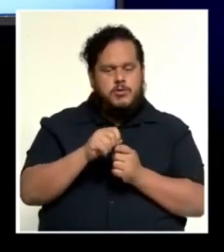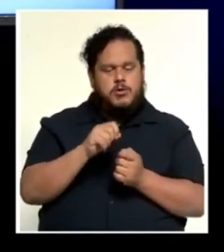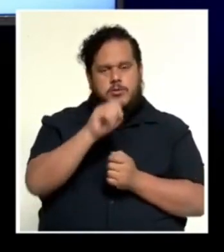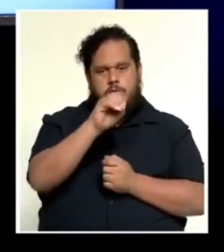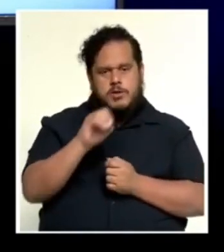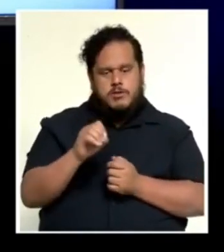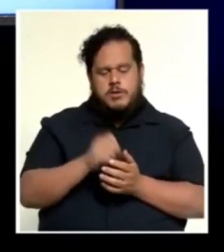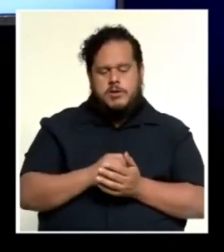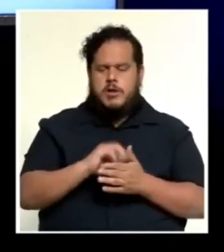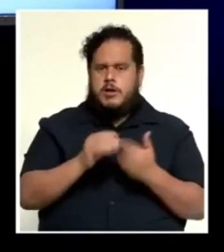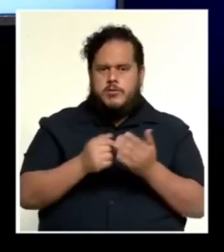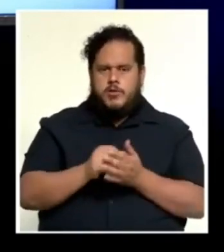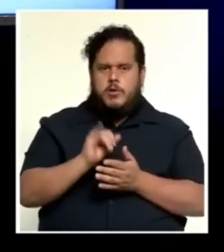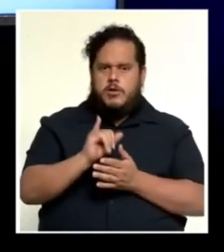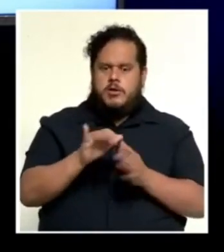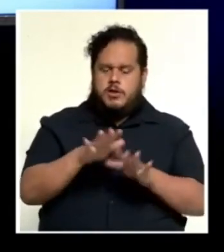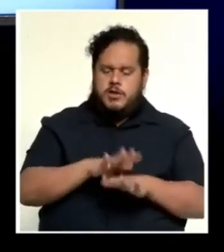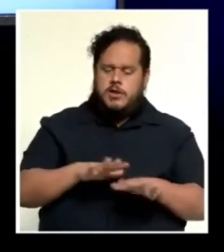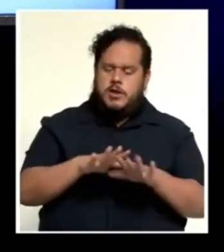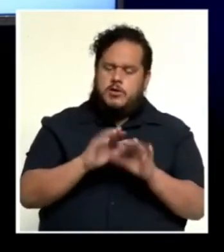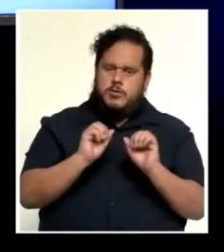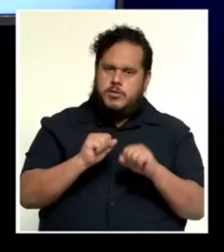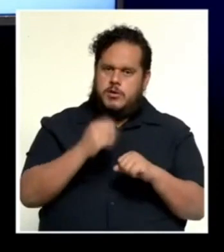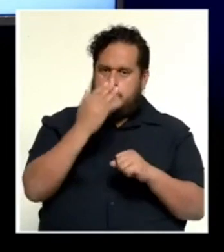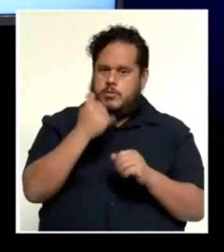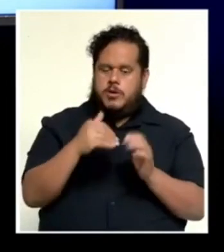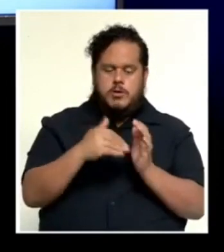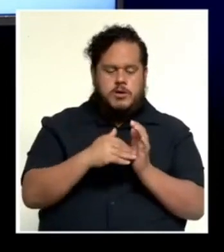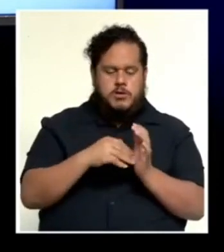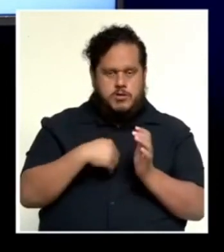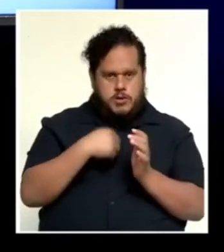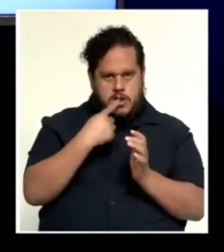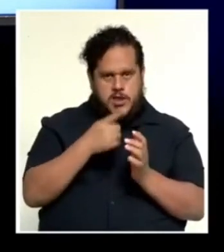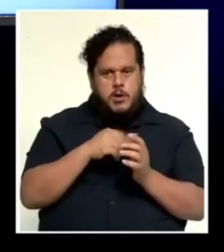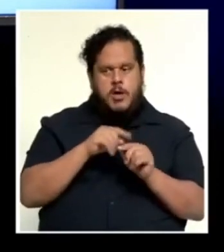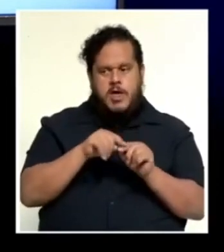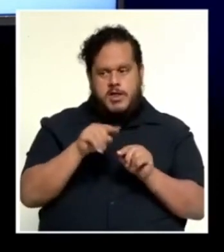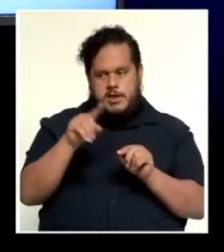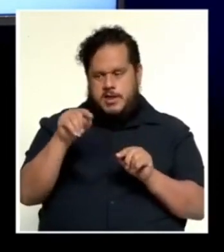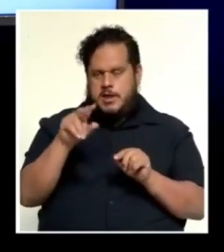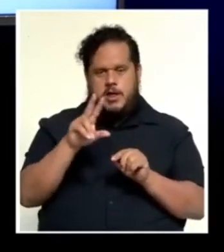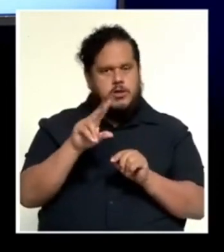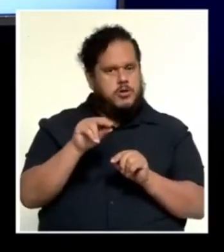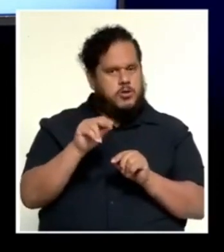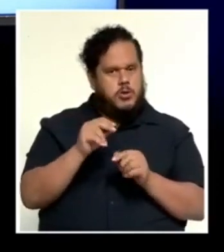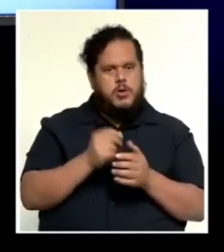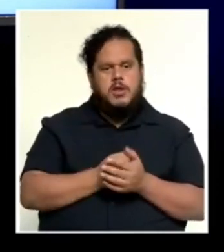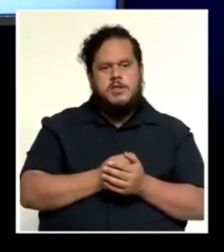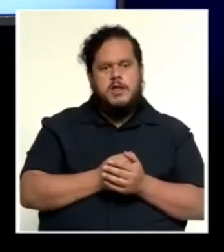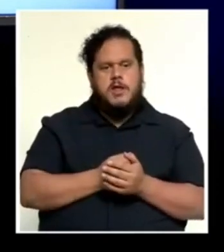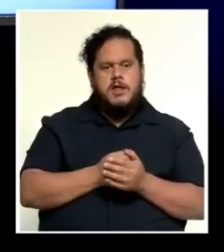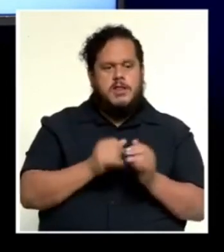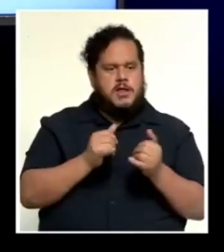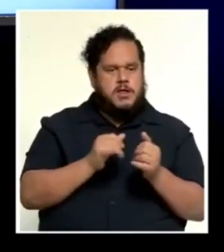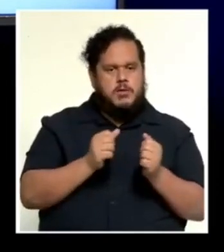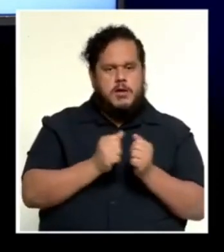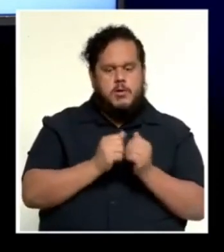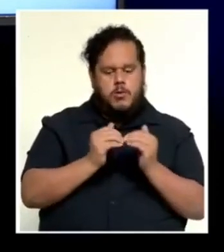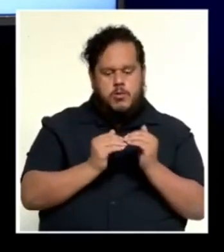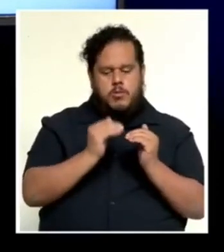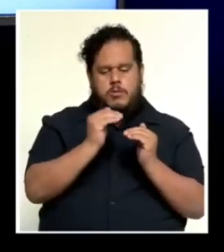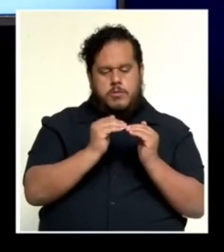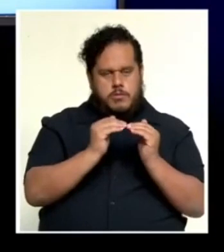porcentuales. Todos esos escenarios son posibles porque, de nuevo, es estadística. Esto no se trata de, ¿verdad?, que se juega con un margen de